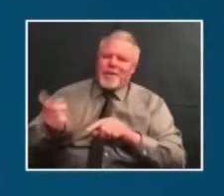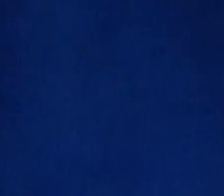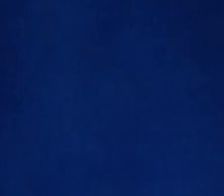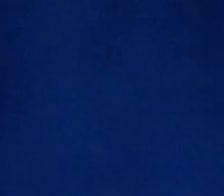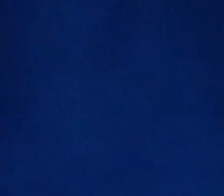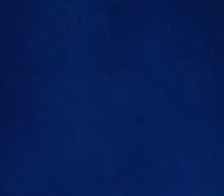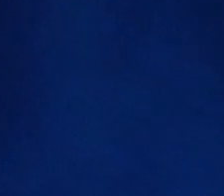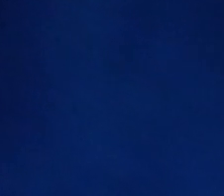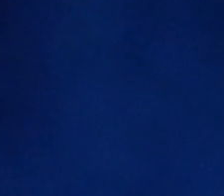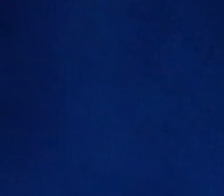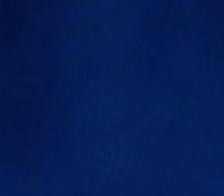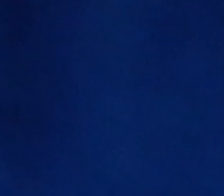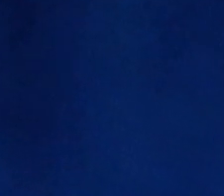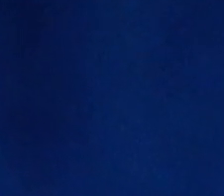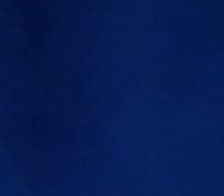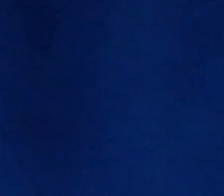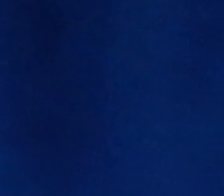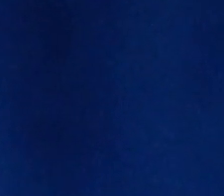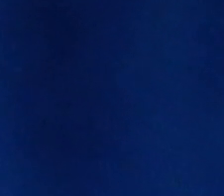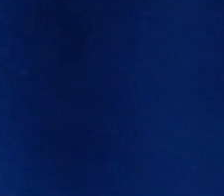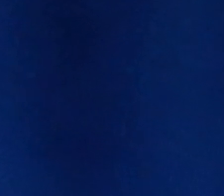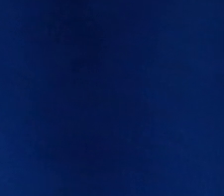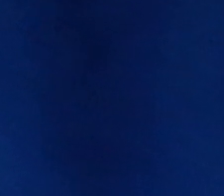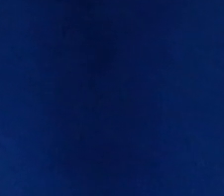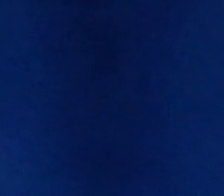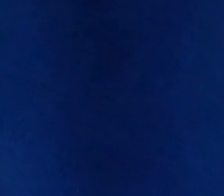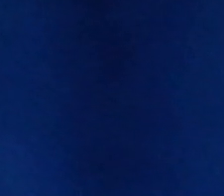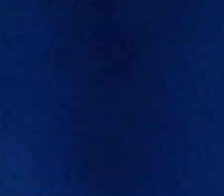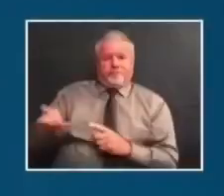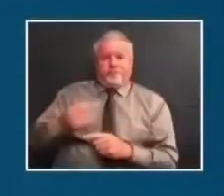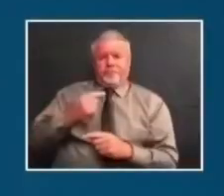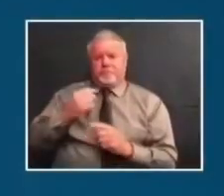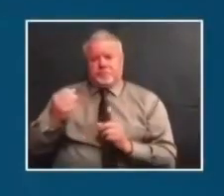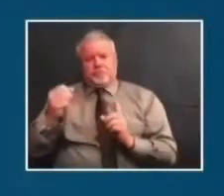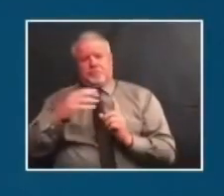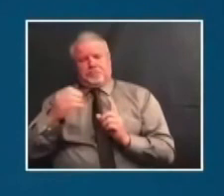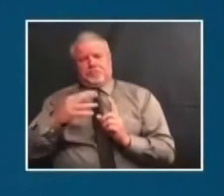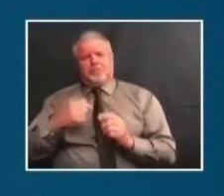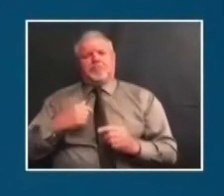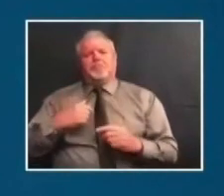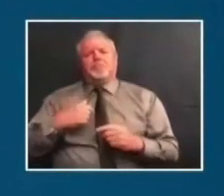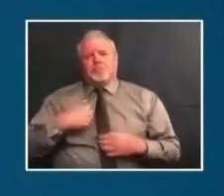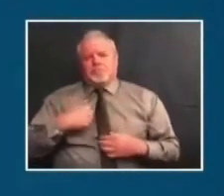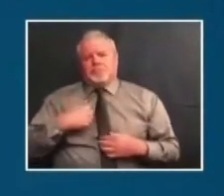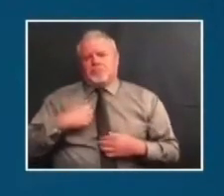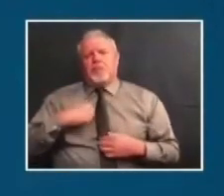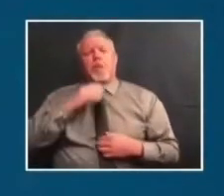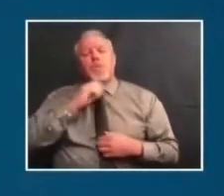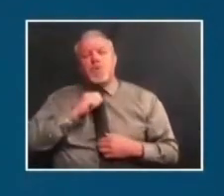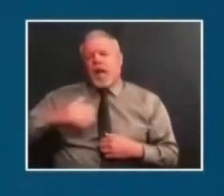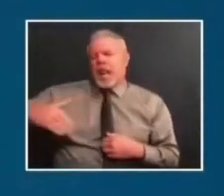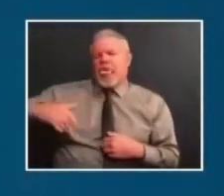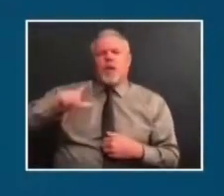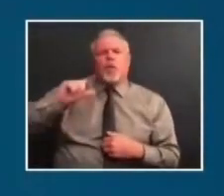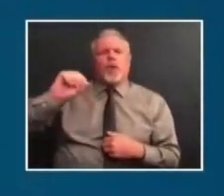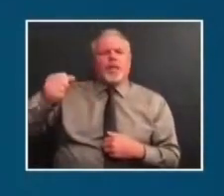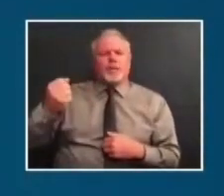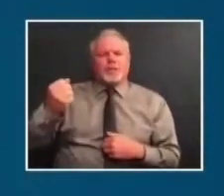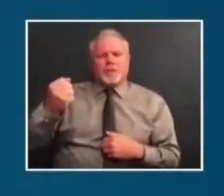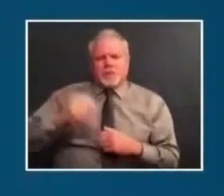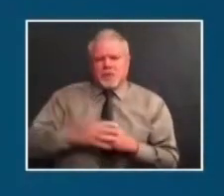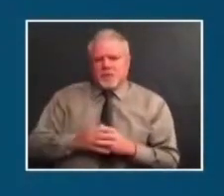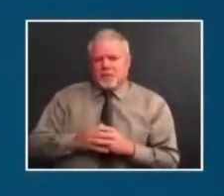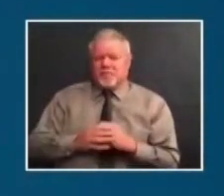algo peor. Clark describió una de las interacciones de las mujeres con Cuomo. Entonces le preguntó cuánta diferencia de